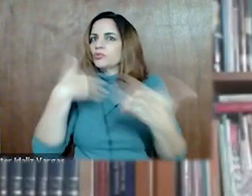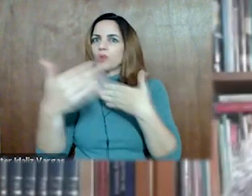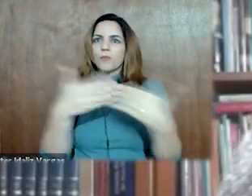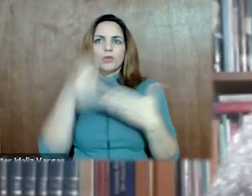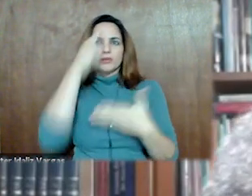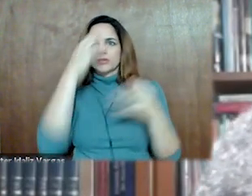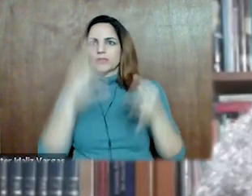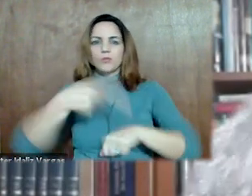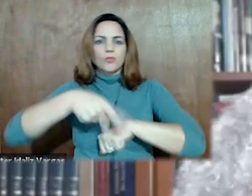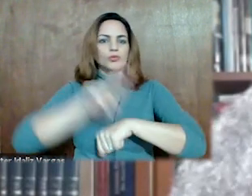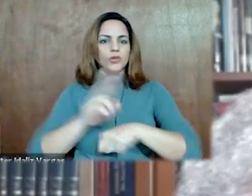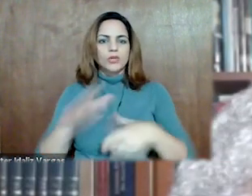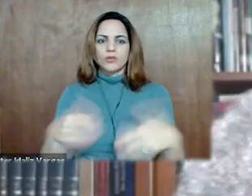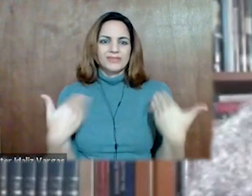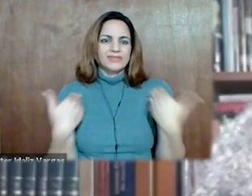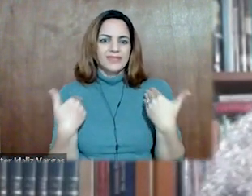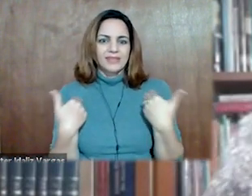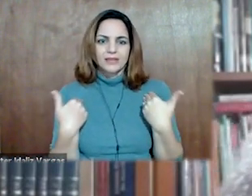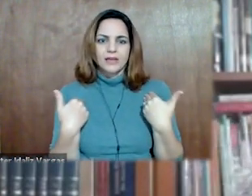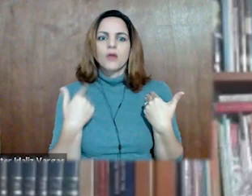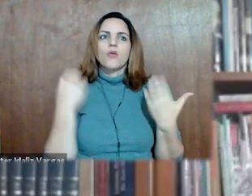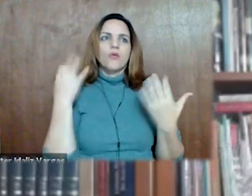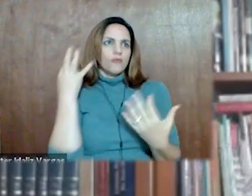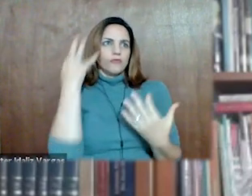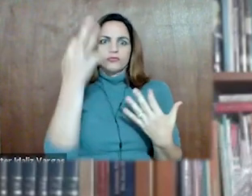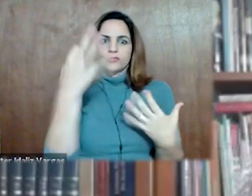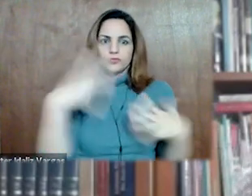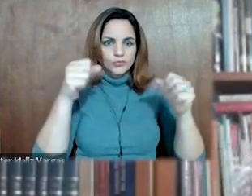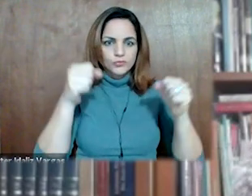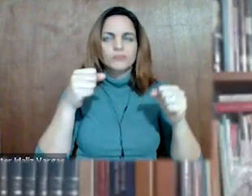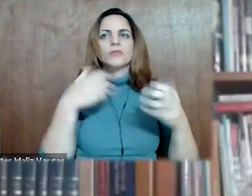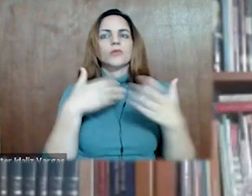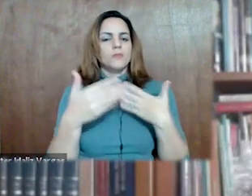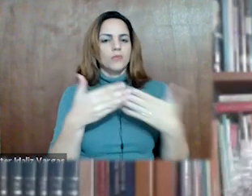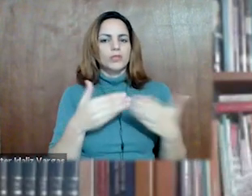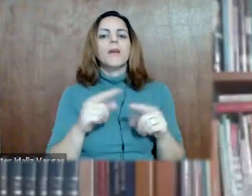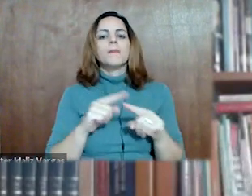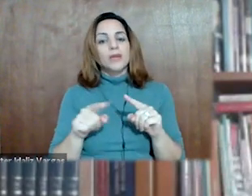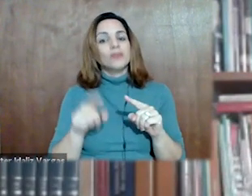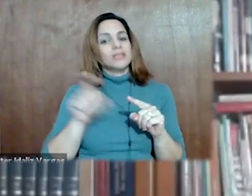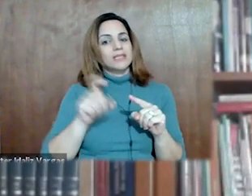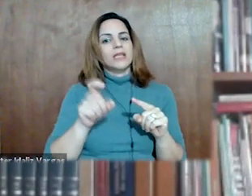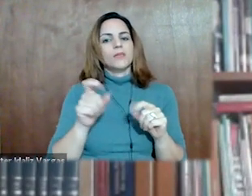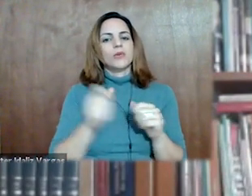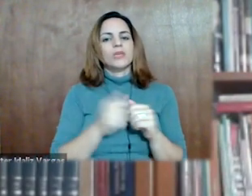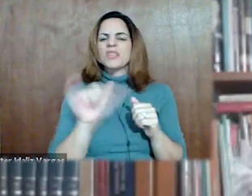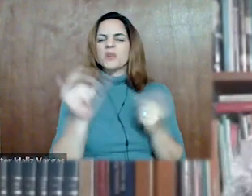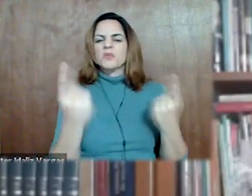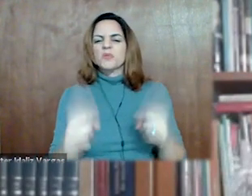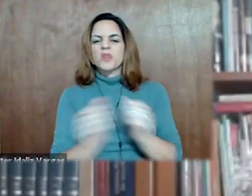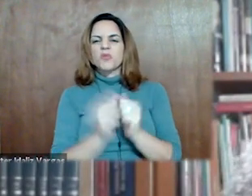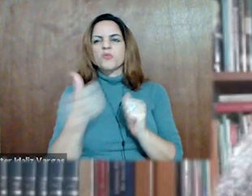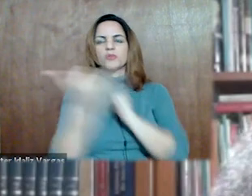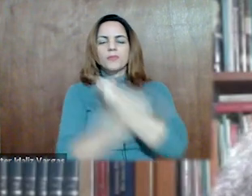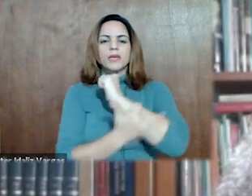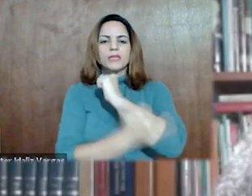decida. Y Puerto Rico es una sociedad en ese sentido plurinacional, igual que muchos países del mundo. Entonces, que ya